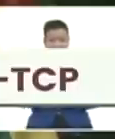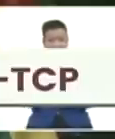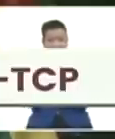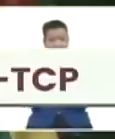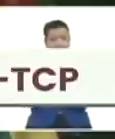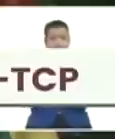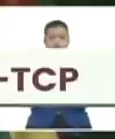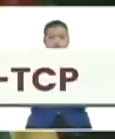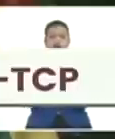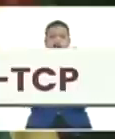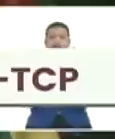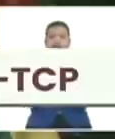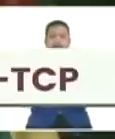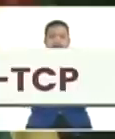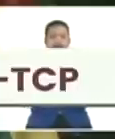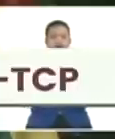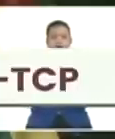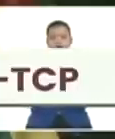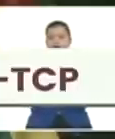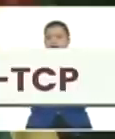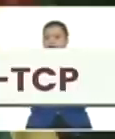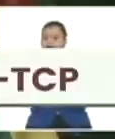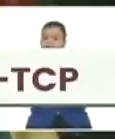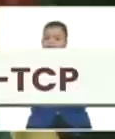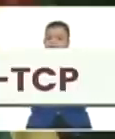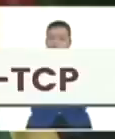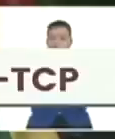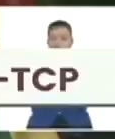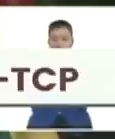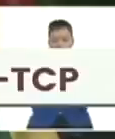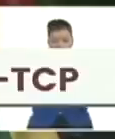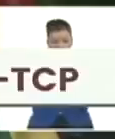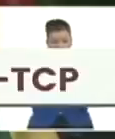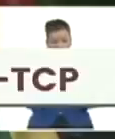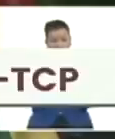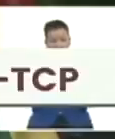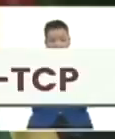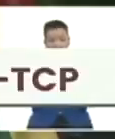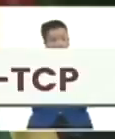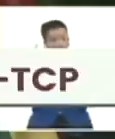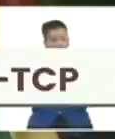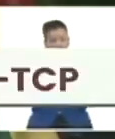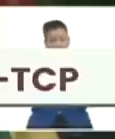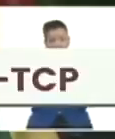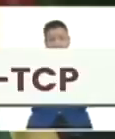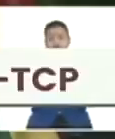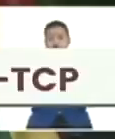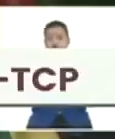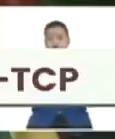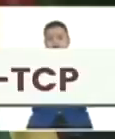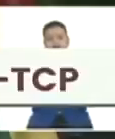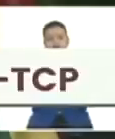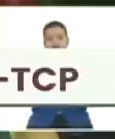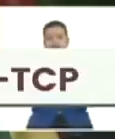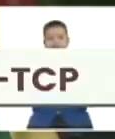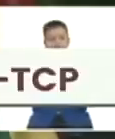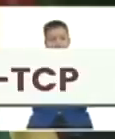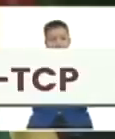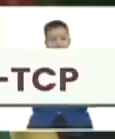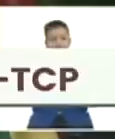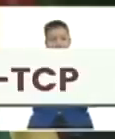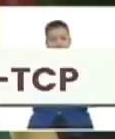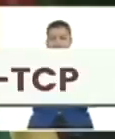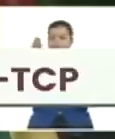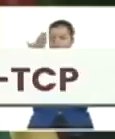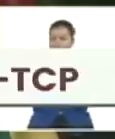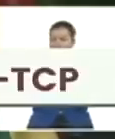intereses hegemónicos de una sola nación. De igual manera, demandamos el cese de toda forma de hostilidad